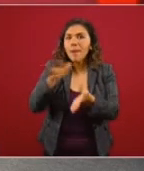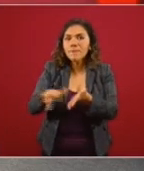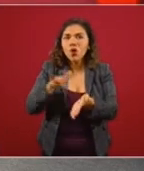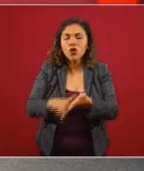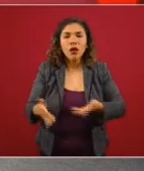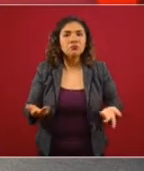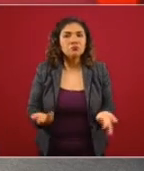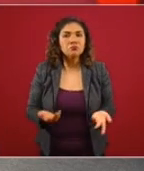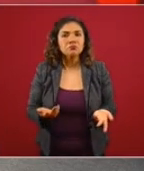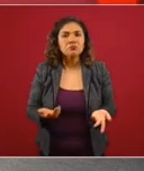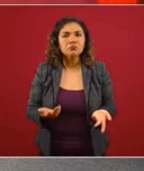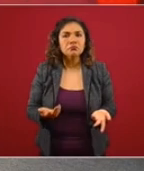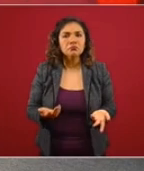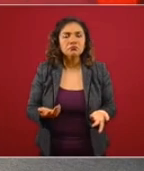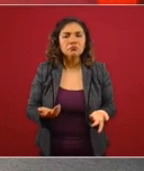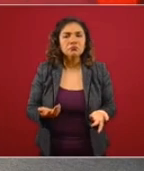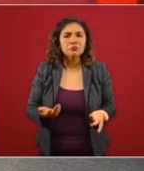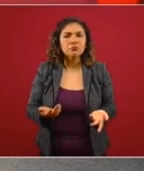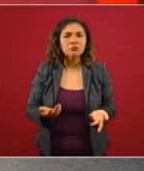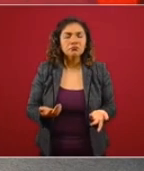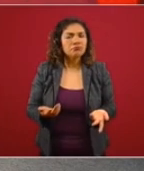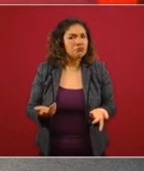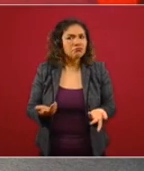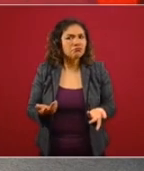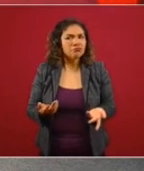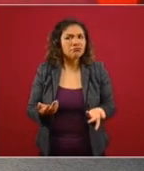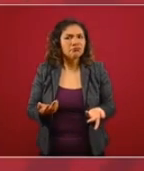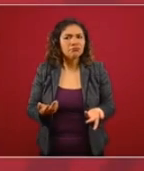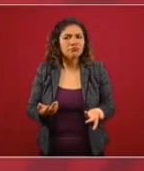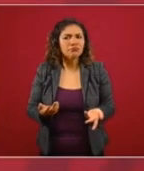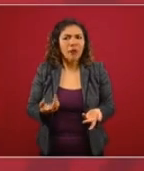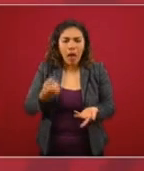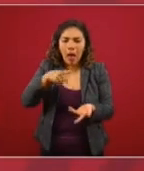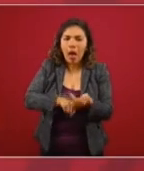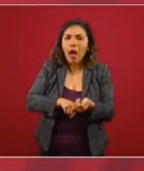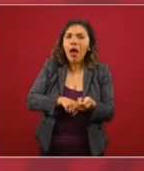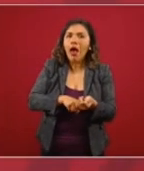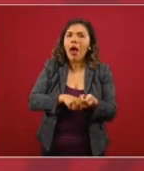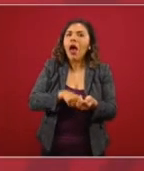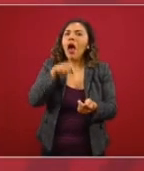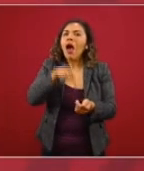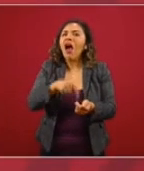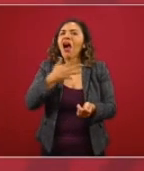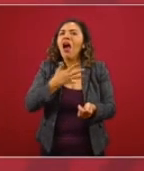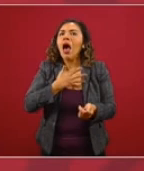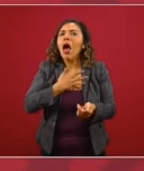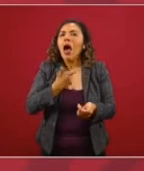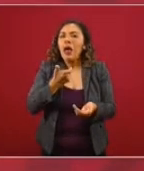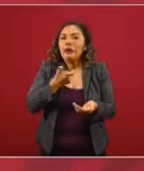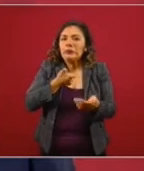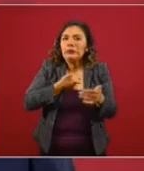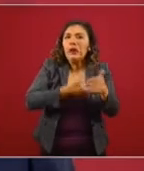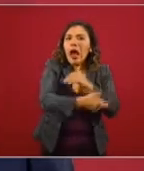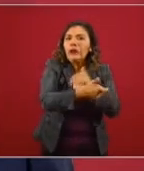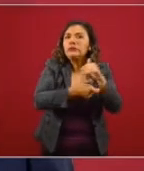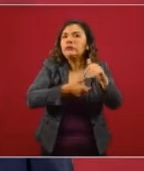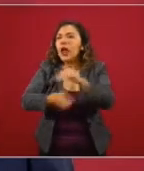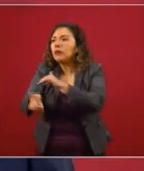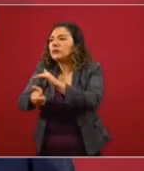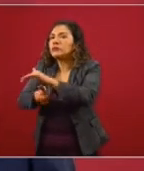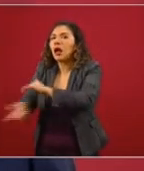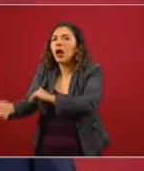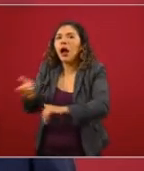Al mismo tiempo que estaban entregando dinero,